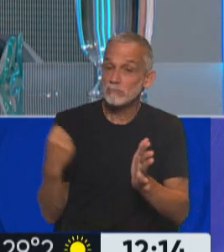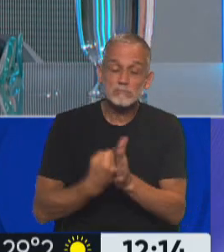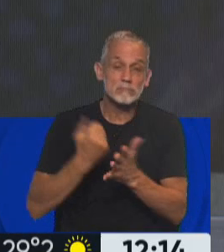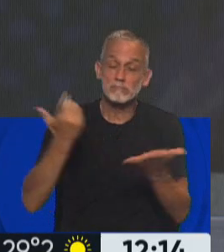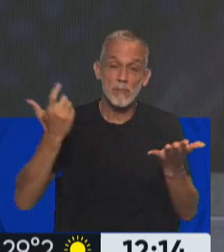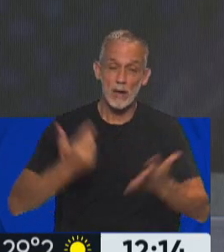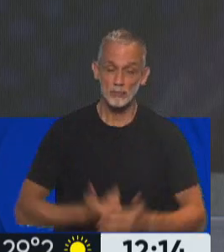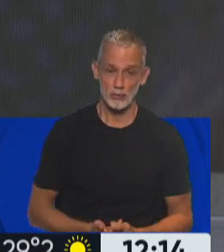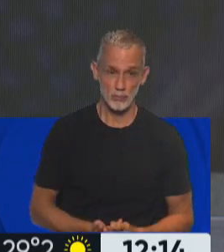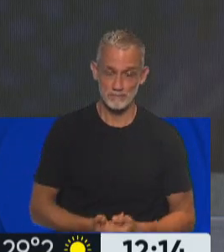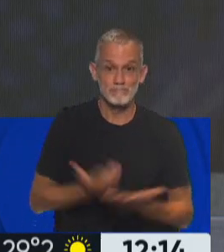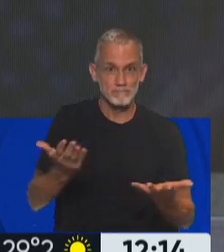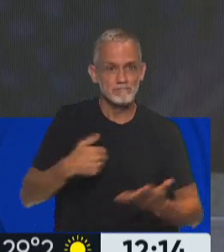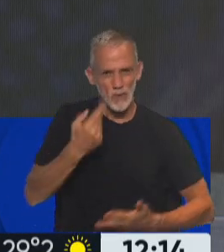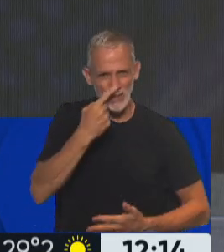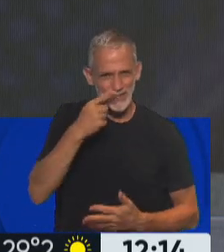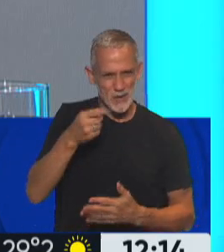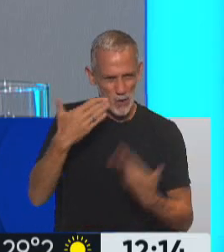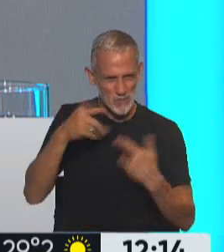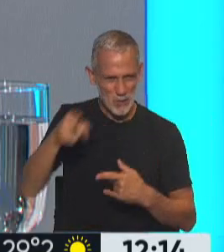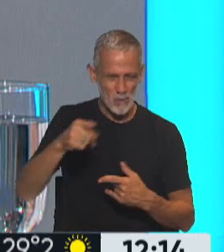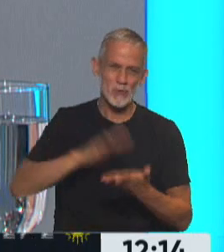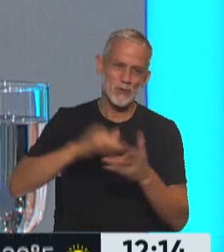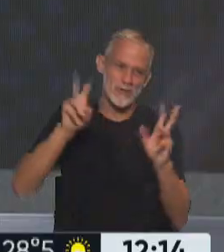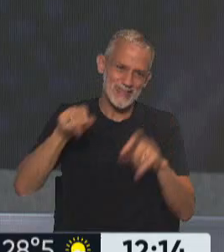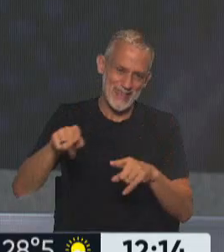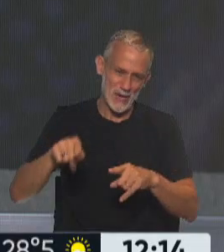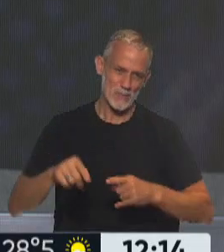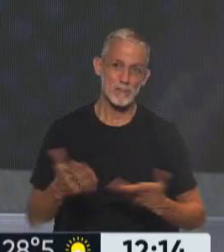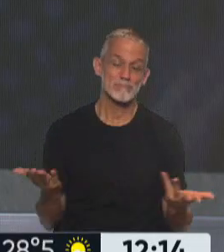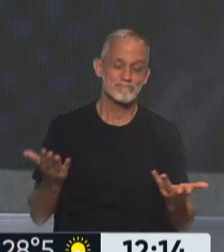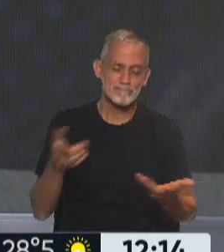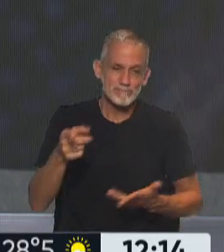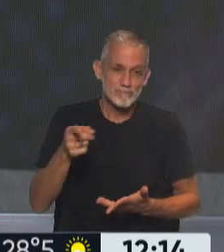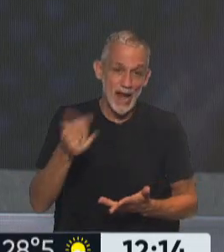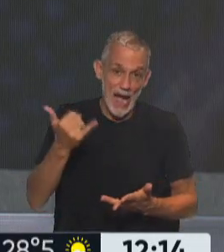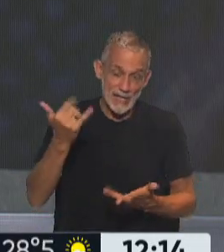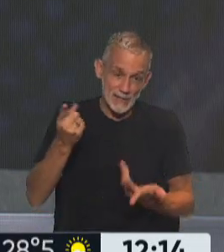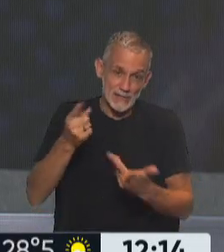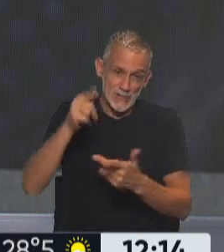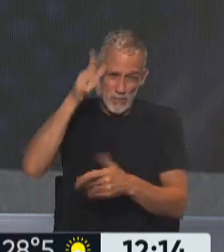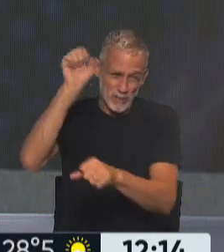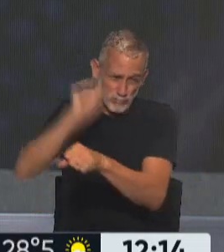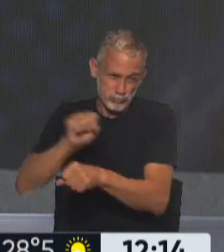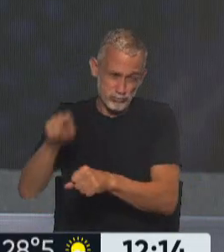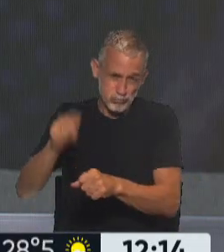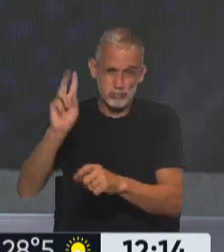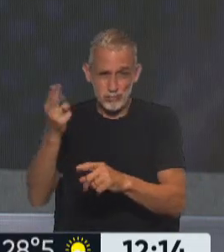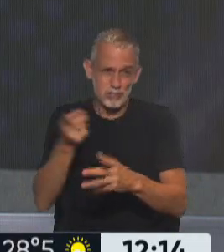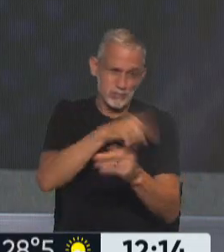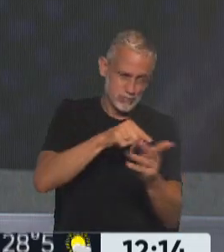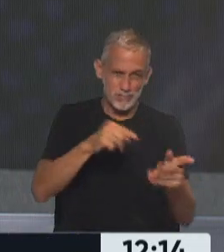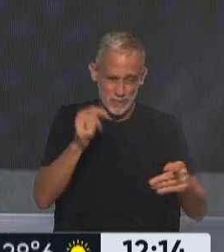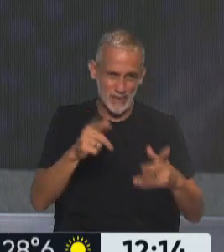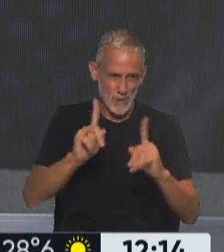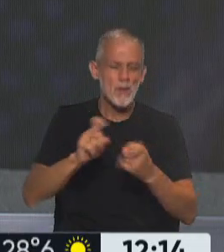inevitable, ¿viste? Claro que sí, y nos interesaba hablar con vos, Fátima, del tema, porque más allá de lo que implica el hecho puntual del que nos estuvimos ocupando en estos últimos 2